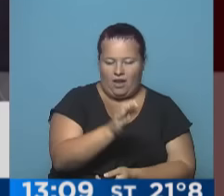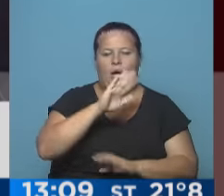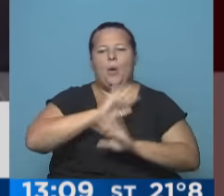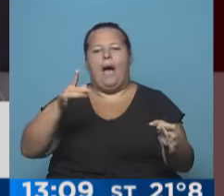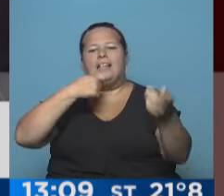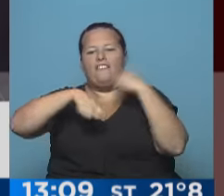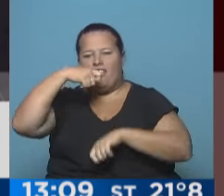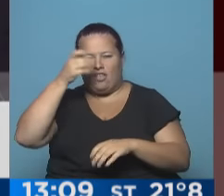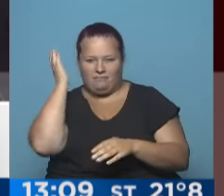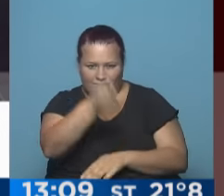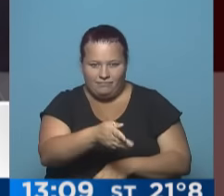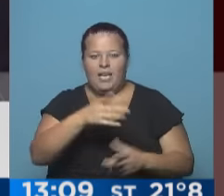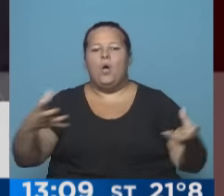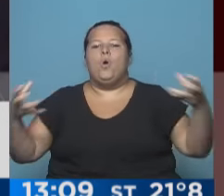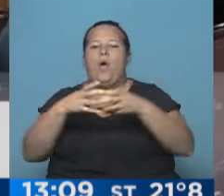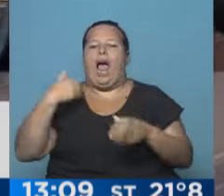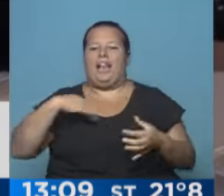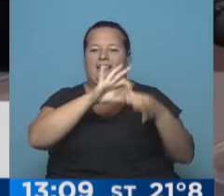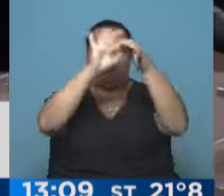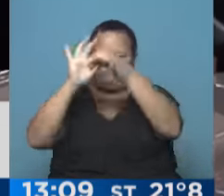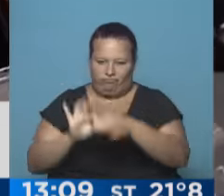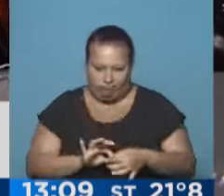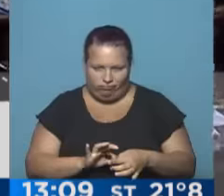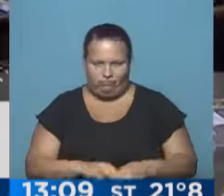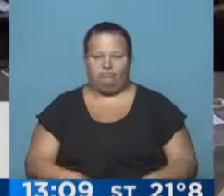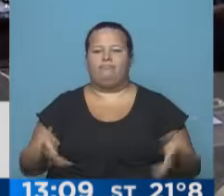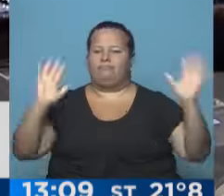el narcotráfico y unir a los argentinos.